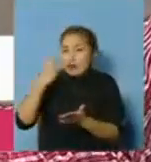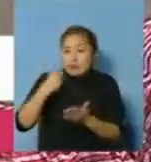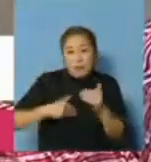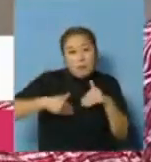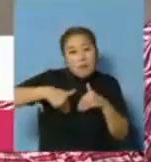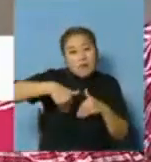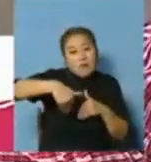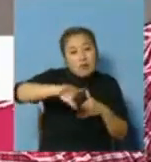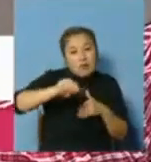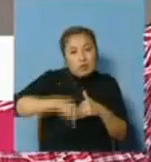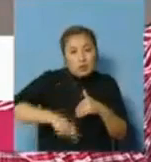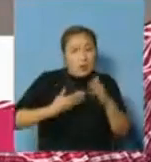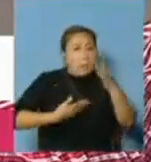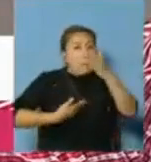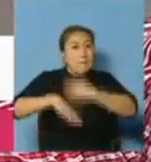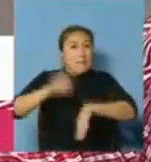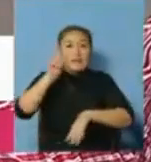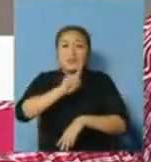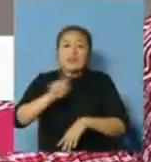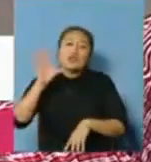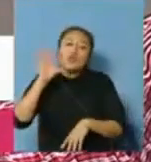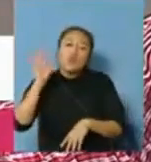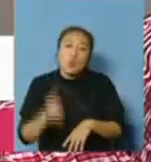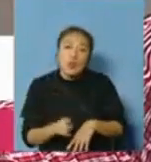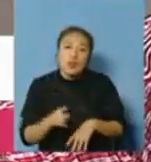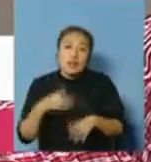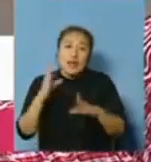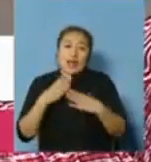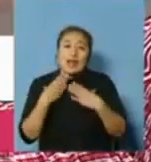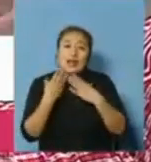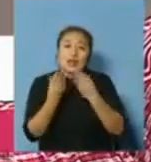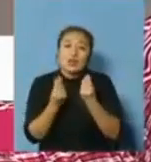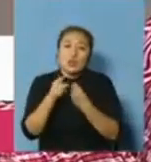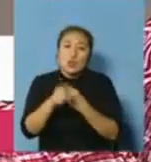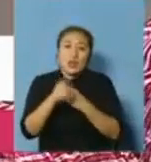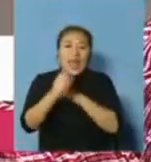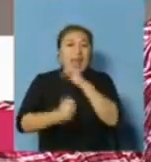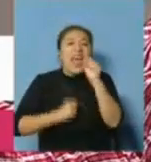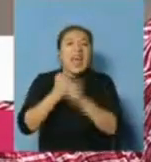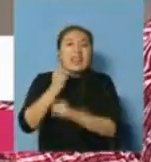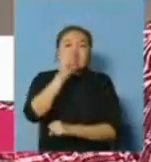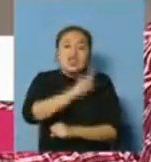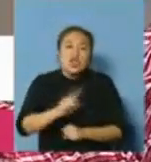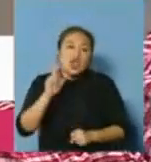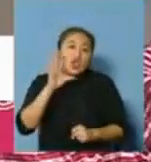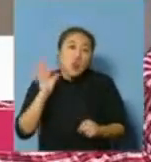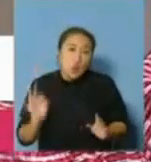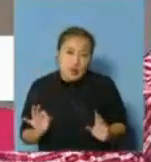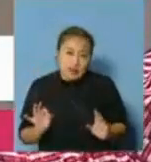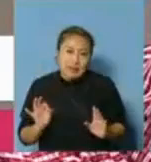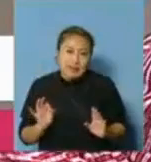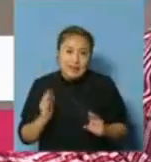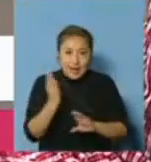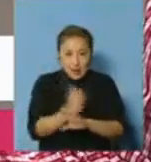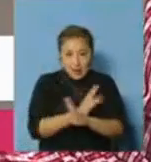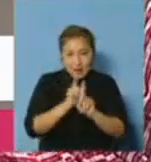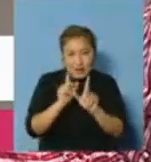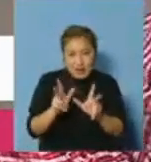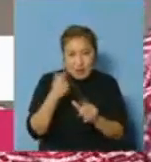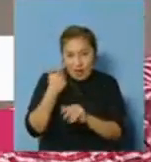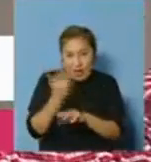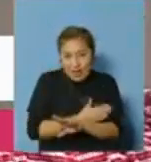adelante supere los 150 el beneficio va a cubrir hasta los 150 que lo que le acabo de decir